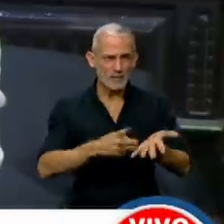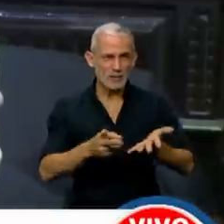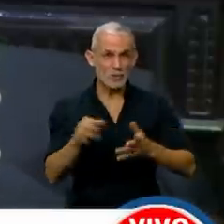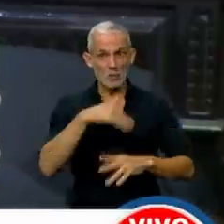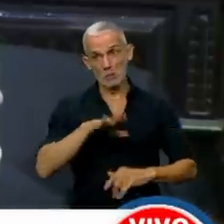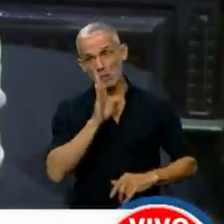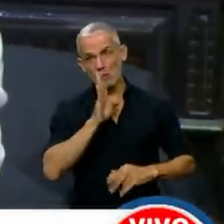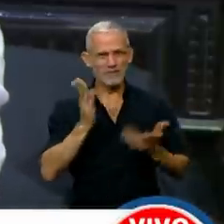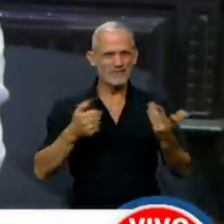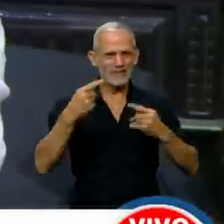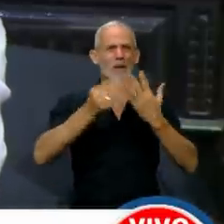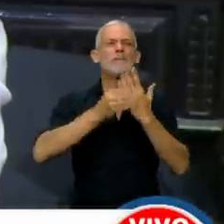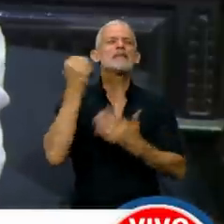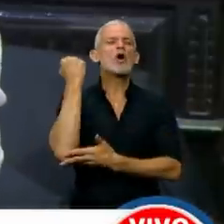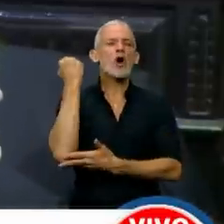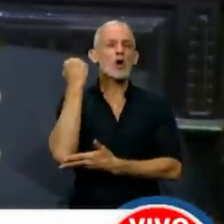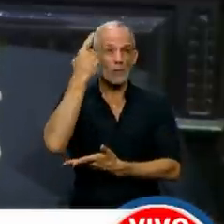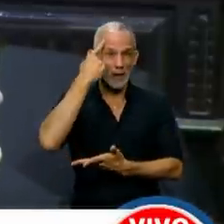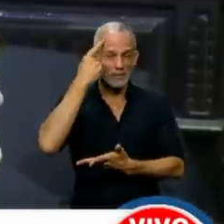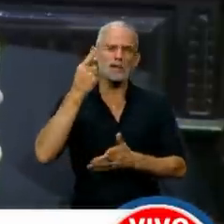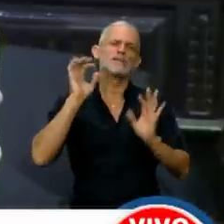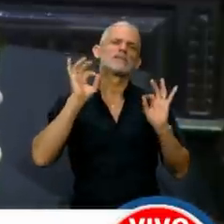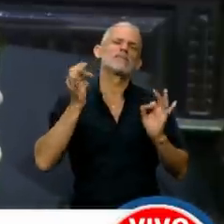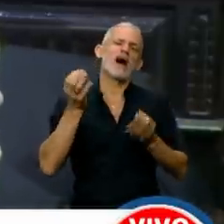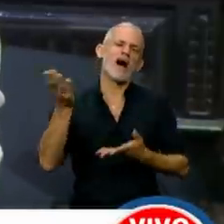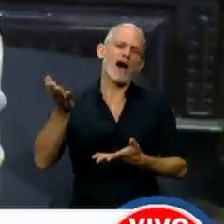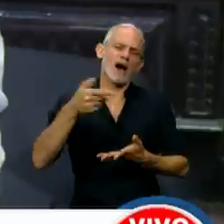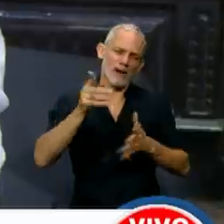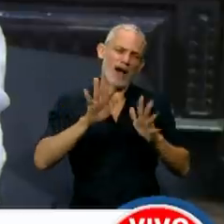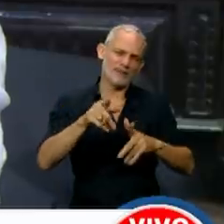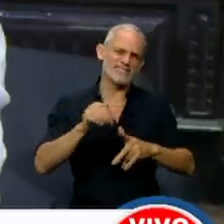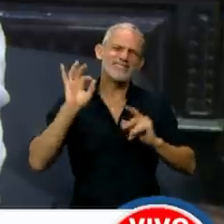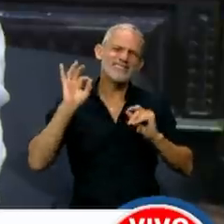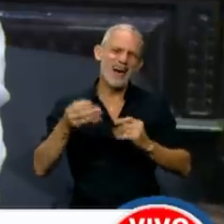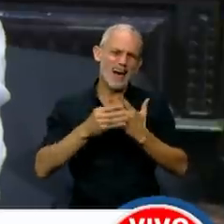cree que el ministro de economía no sepa que esto está pasando